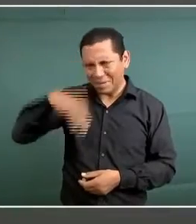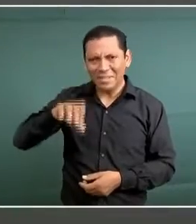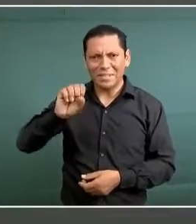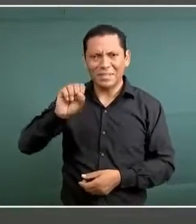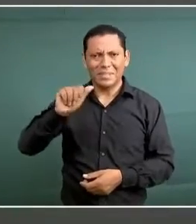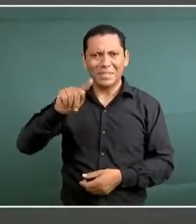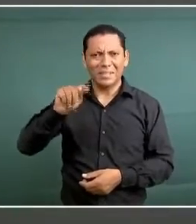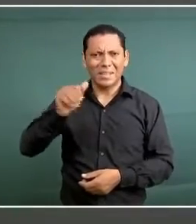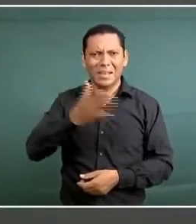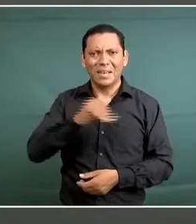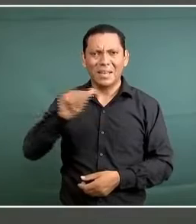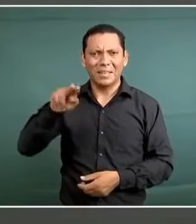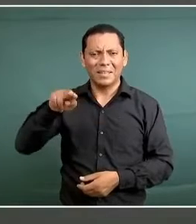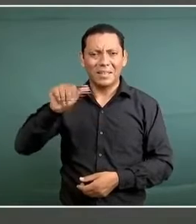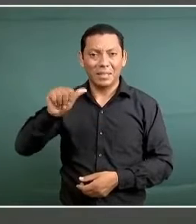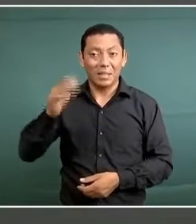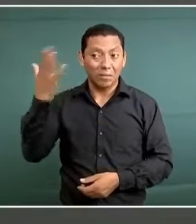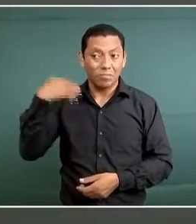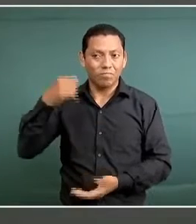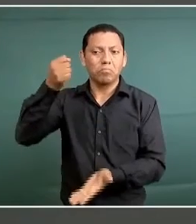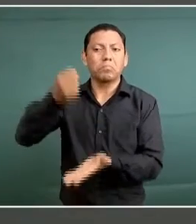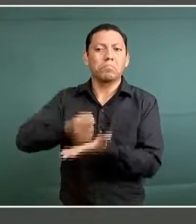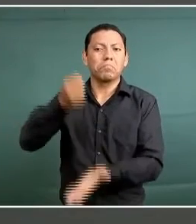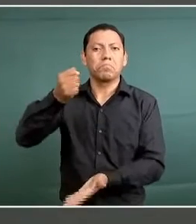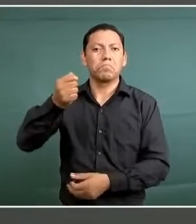el dictador